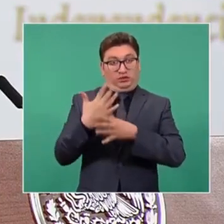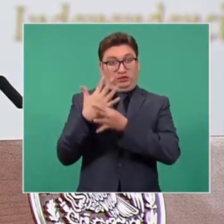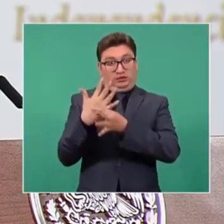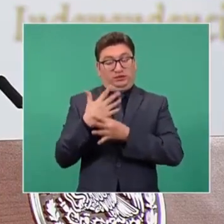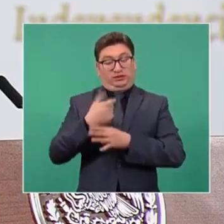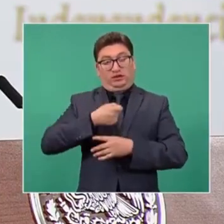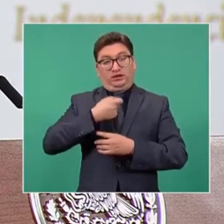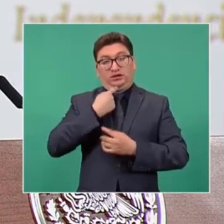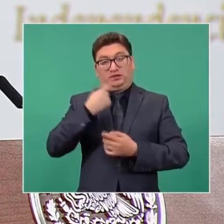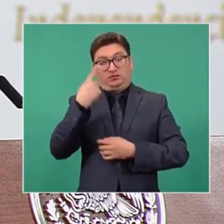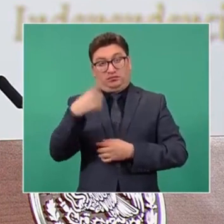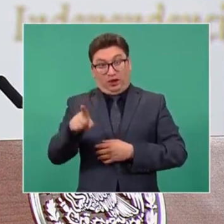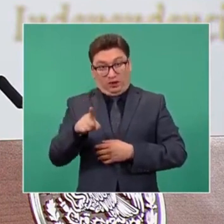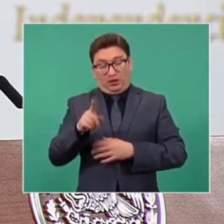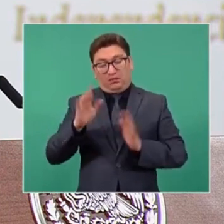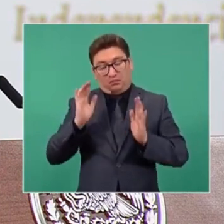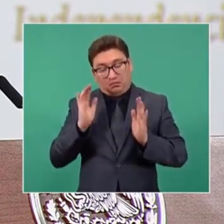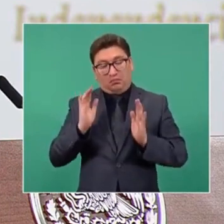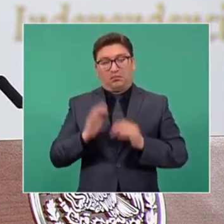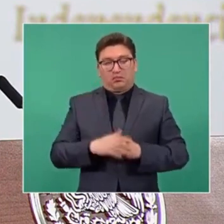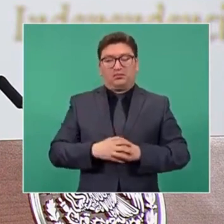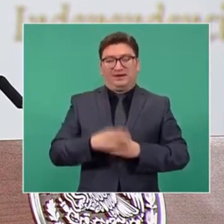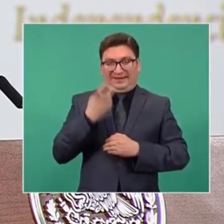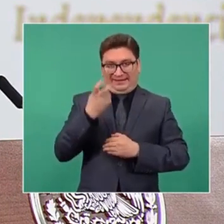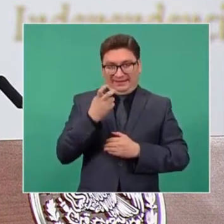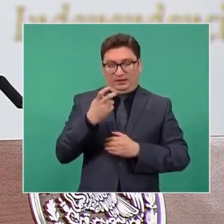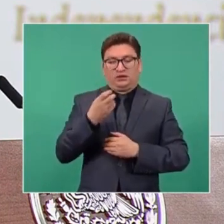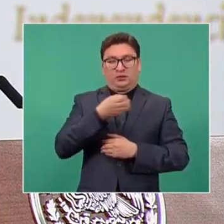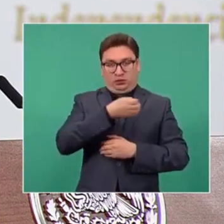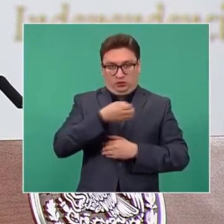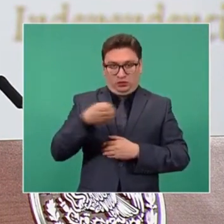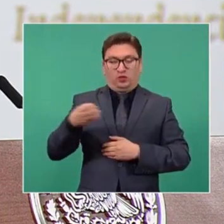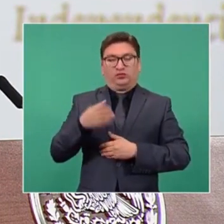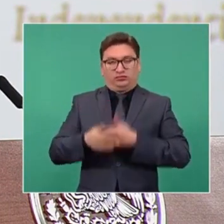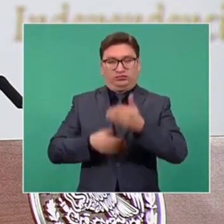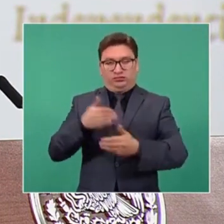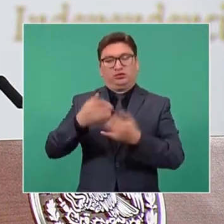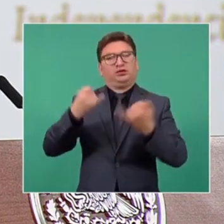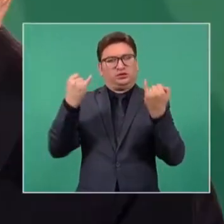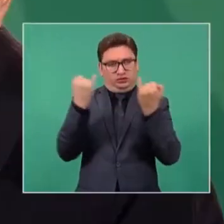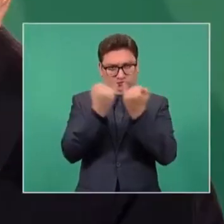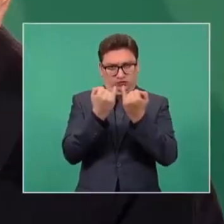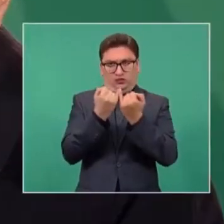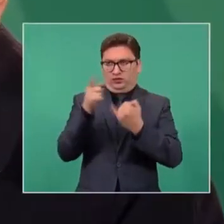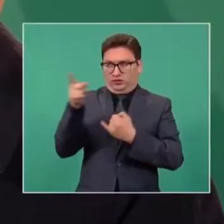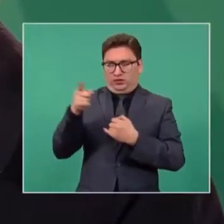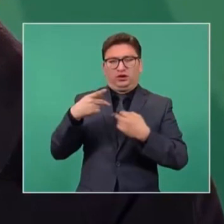denuncia. Este es un camino. Y también el periodista tiene